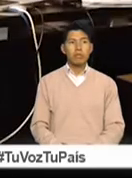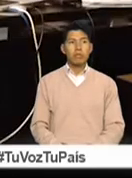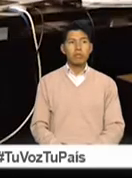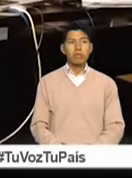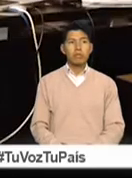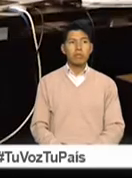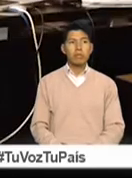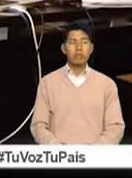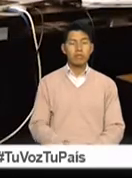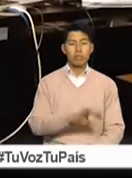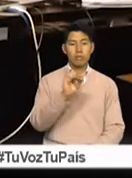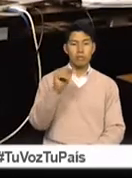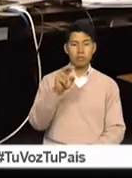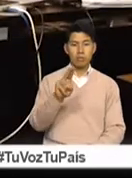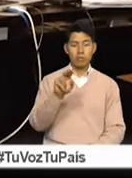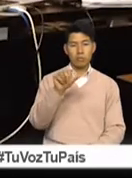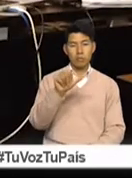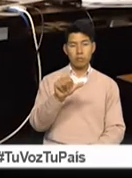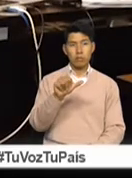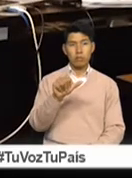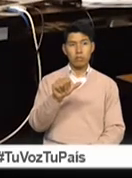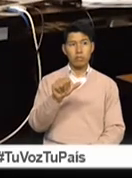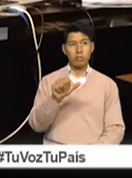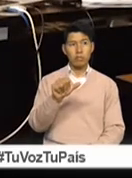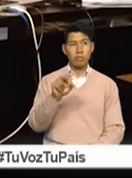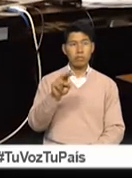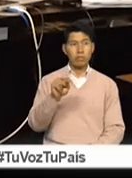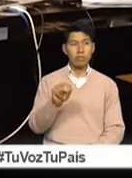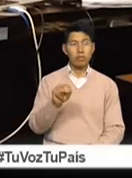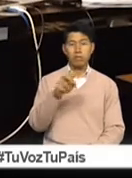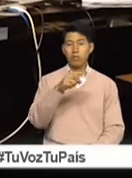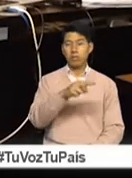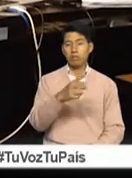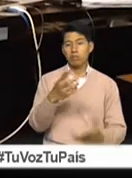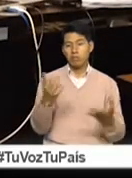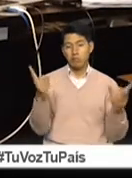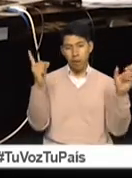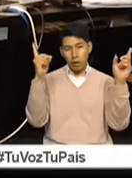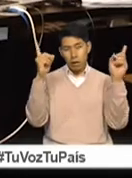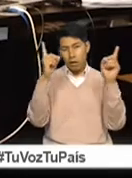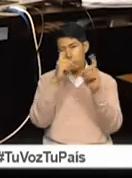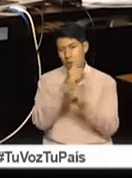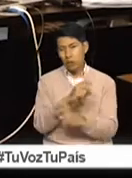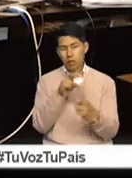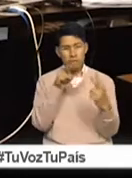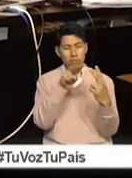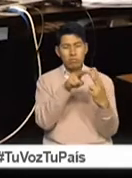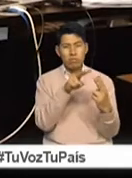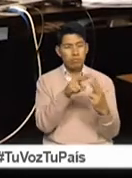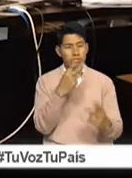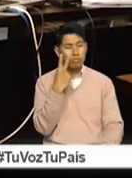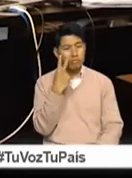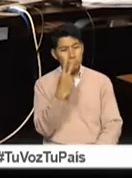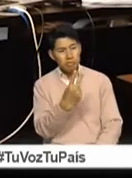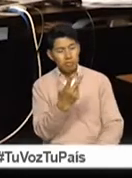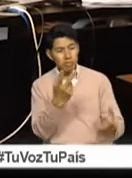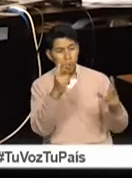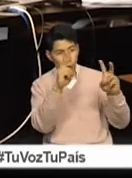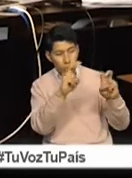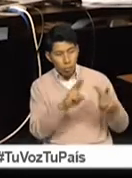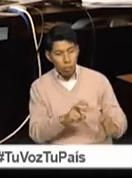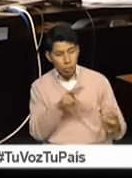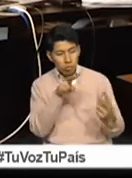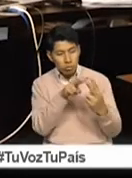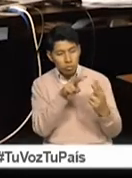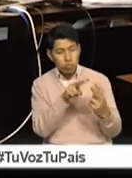a juan garcía es muy difícil o fue muy difícil conocerlo no apreciar lo muy difícil